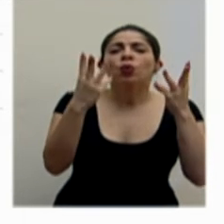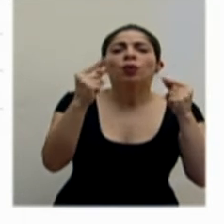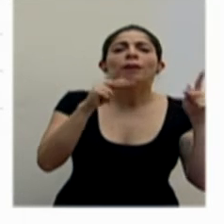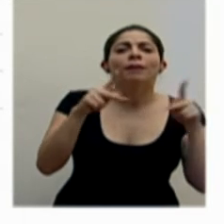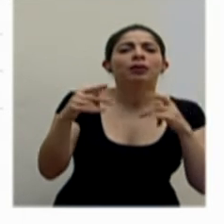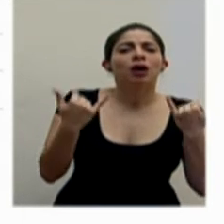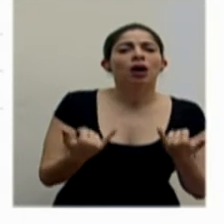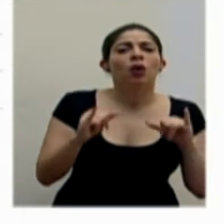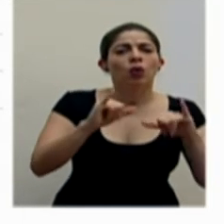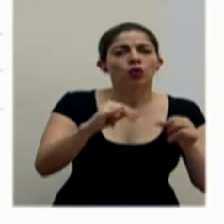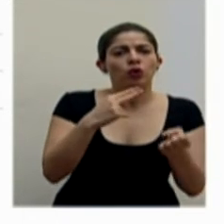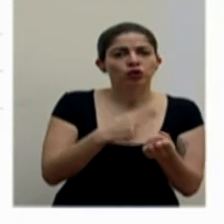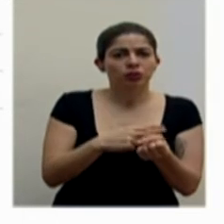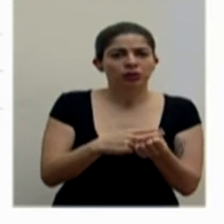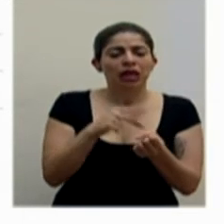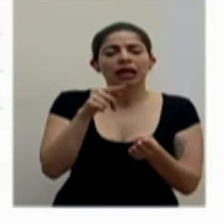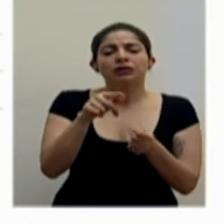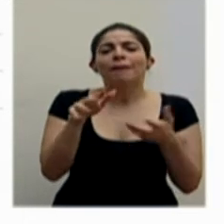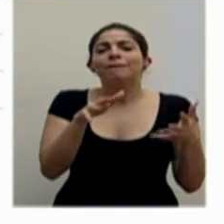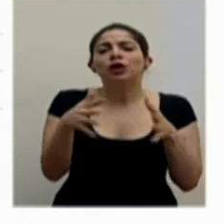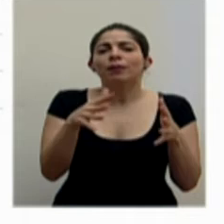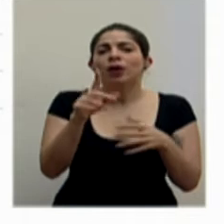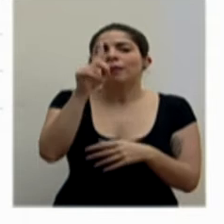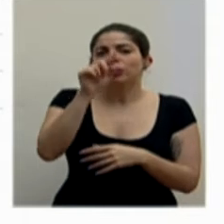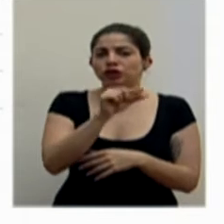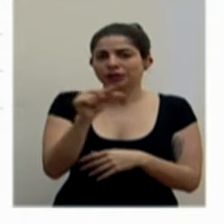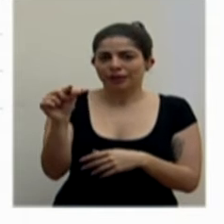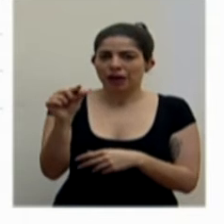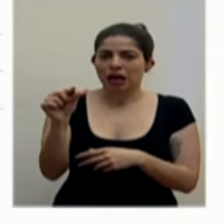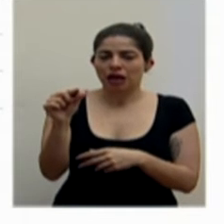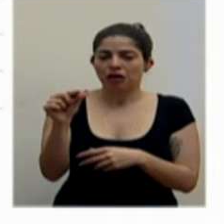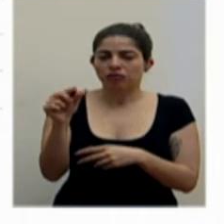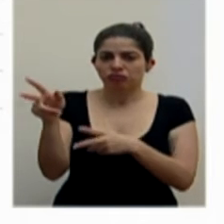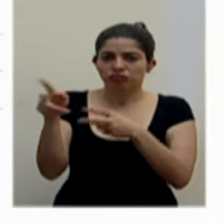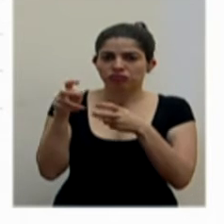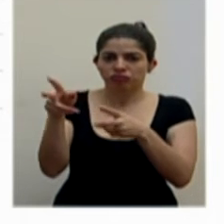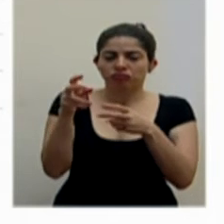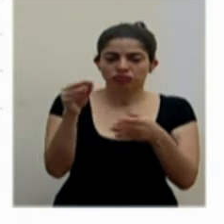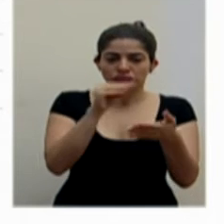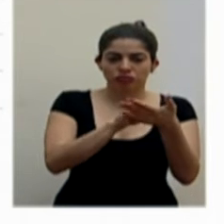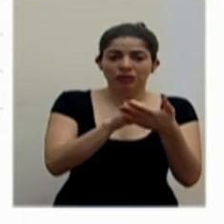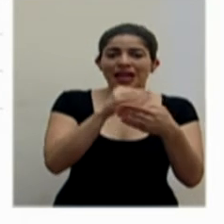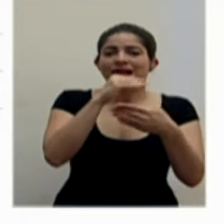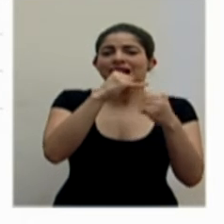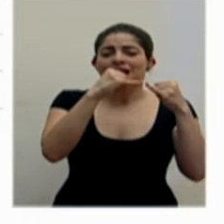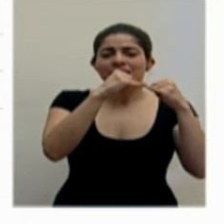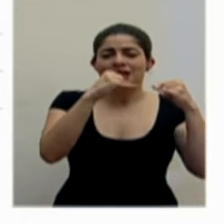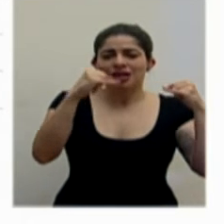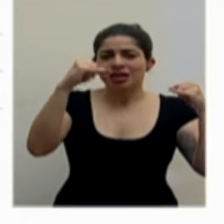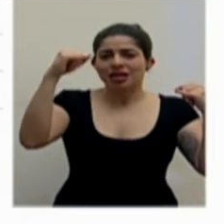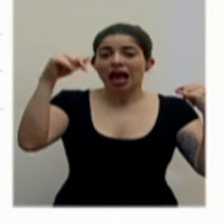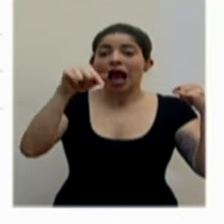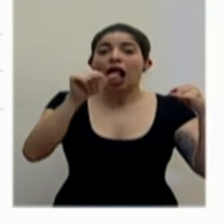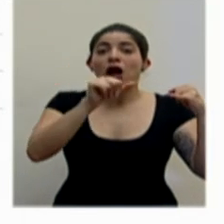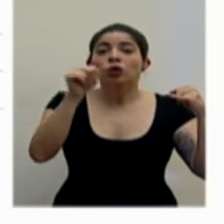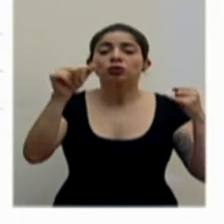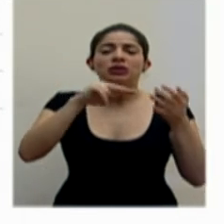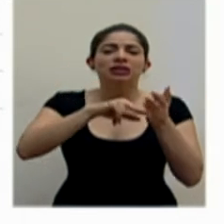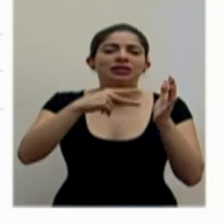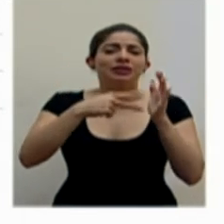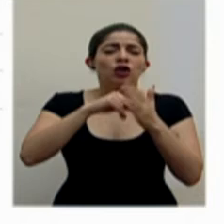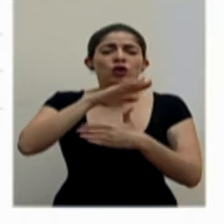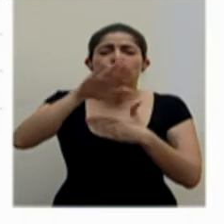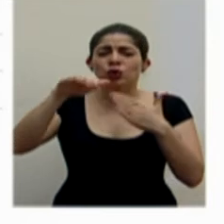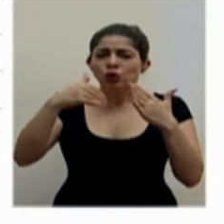hospitales. De nuevo, es un promedio semanal y la línea incluye, el azul incluye todos los que están